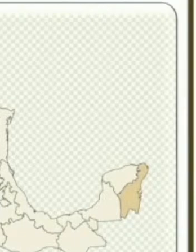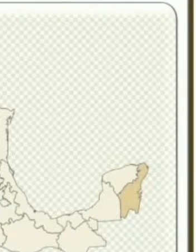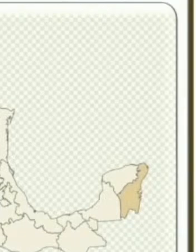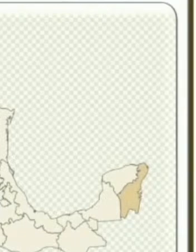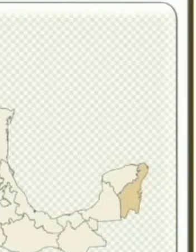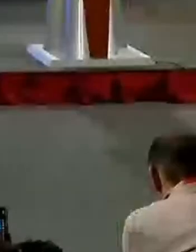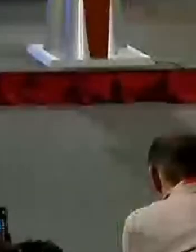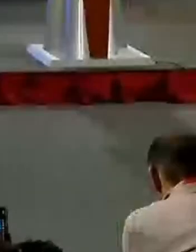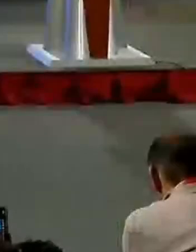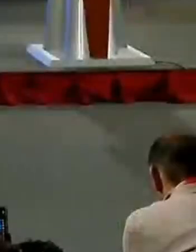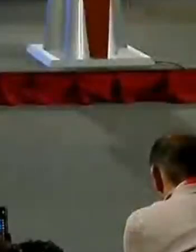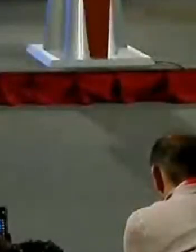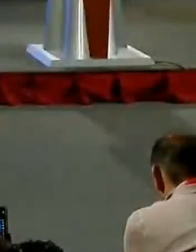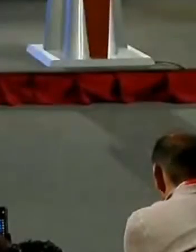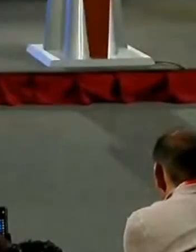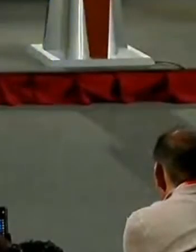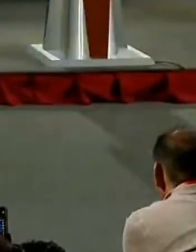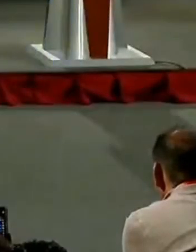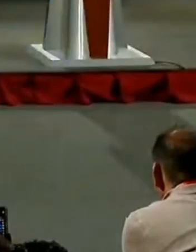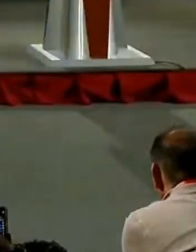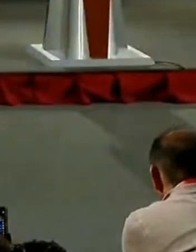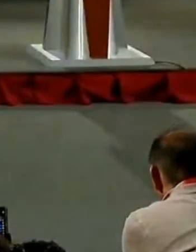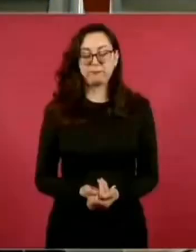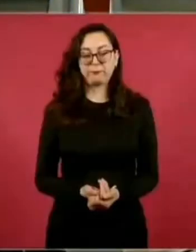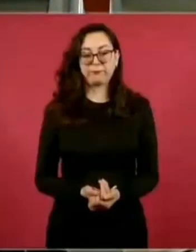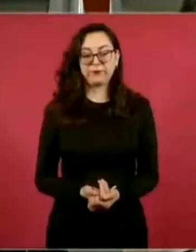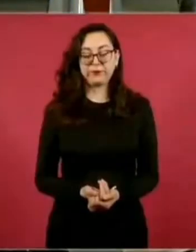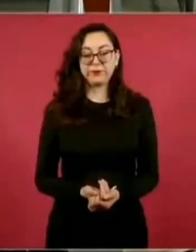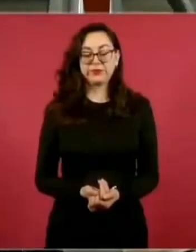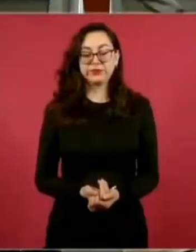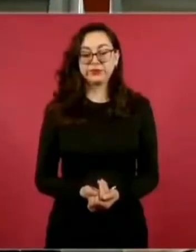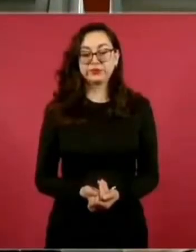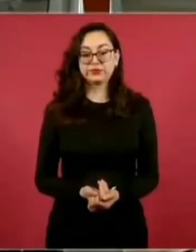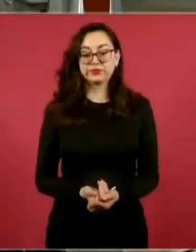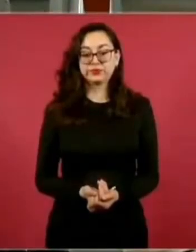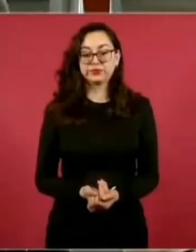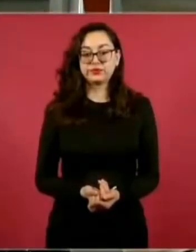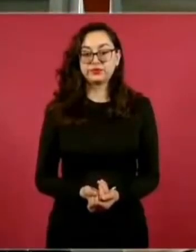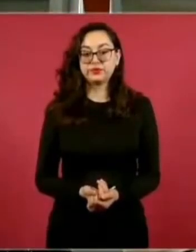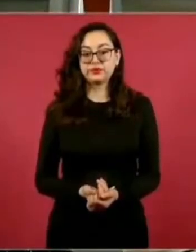refiere al informe de seguridad leedo la palabra a la secretaria rosela